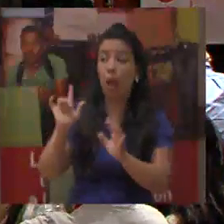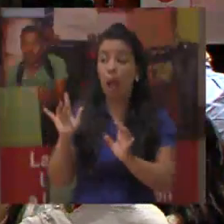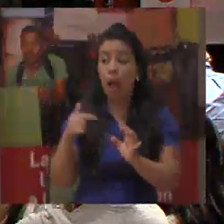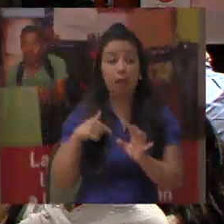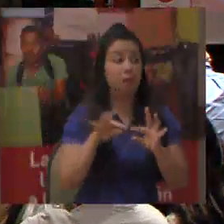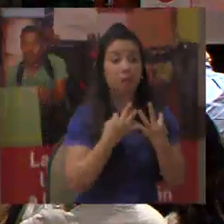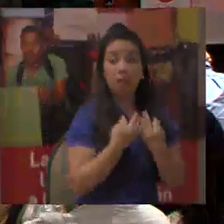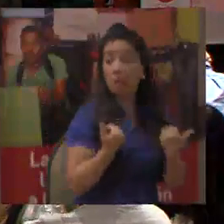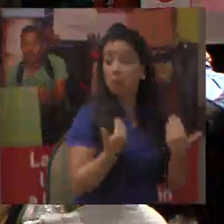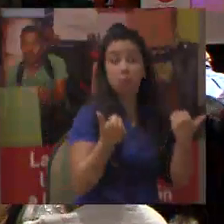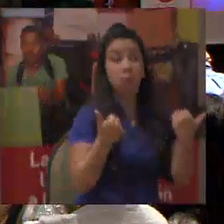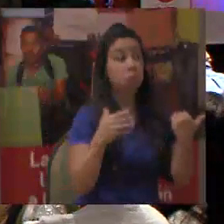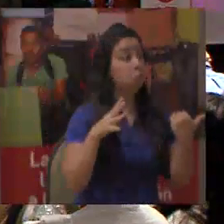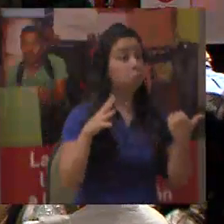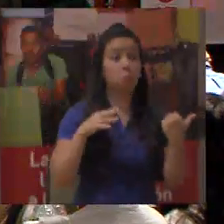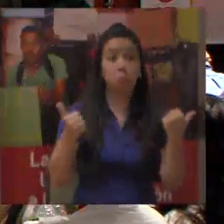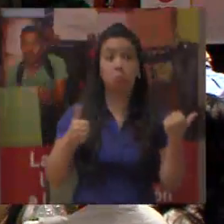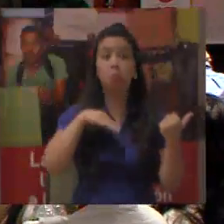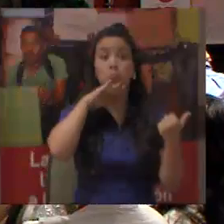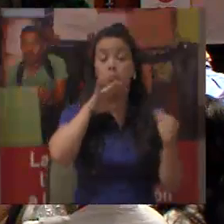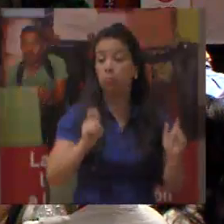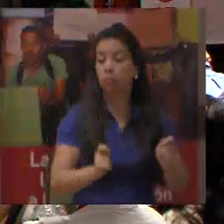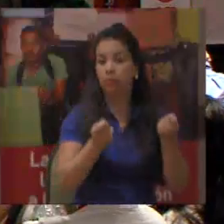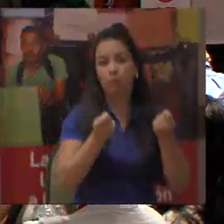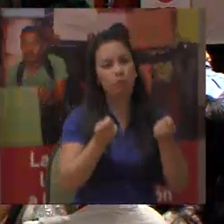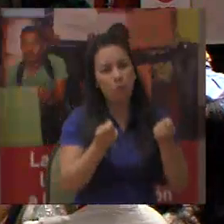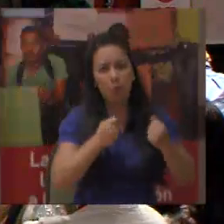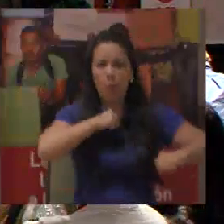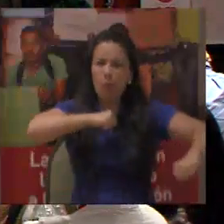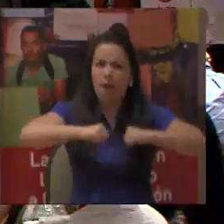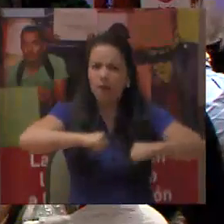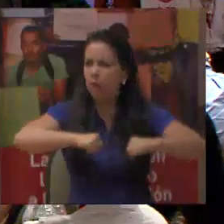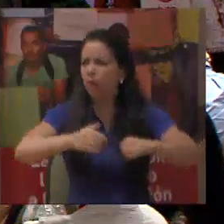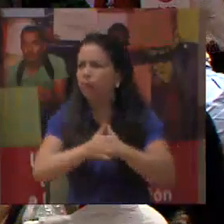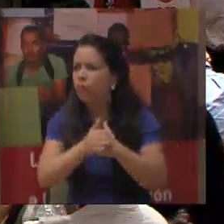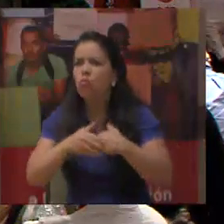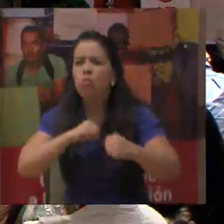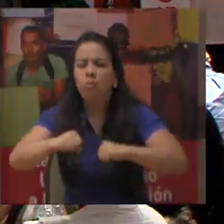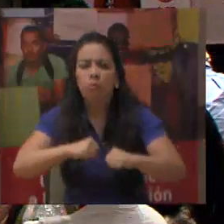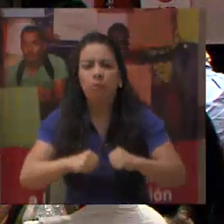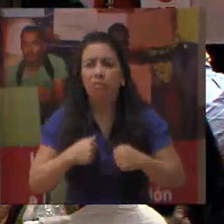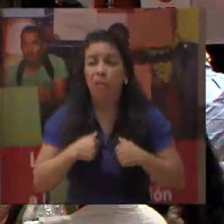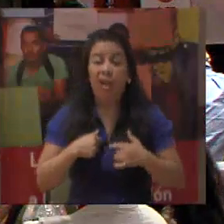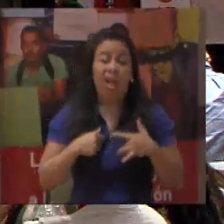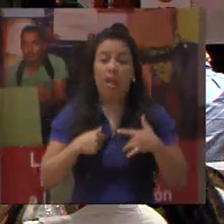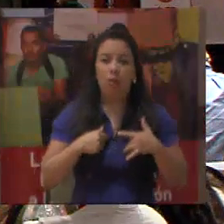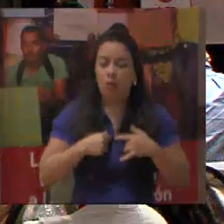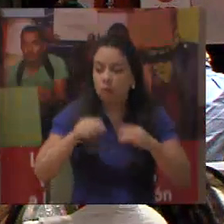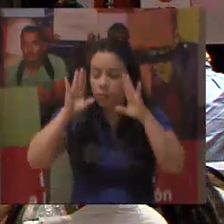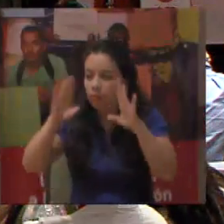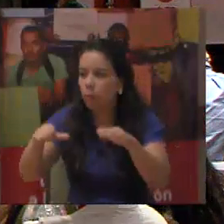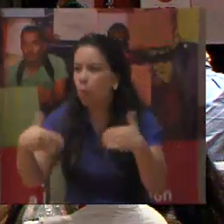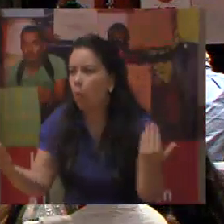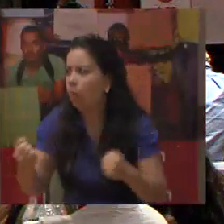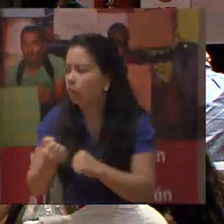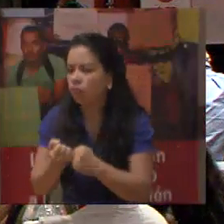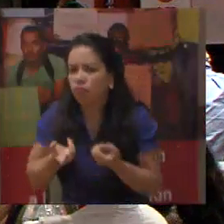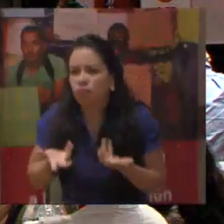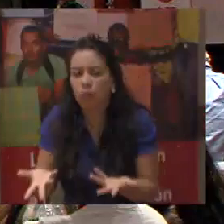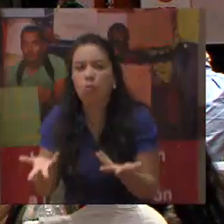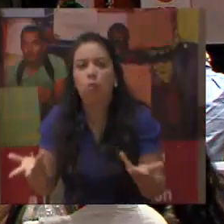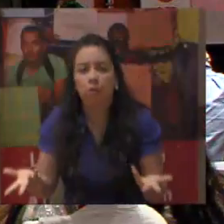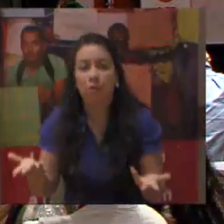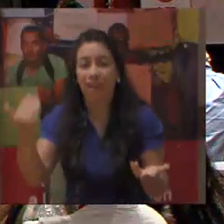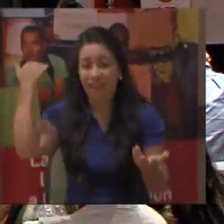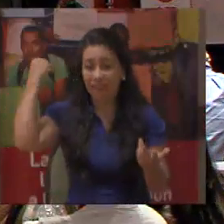ya. Nosotros tenemos que ser activos, proactivos, dejar de ser indiferentes como sociedad civil. Cuando tuve oportunidad de